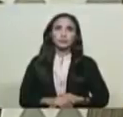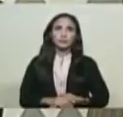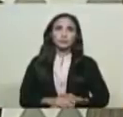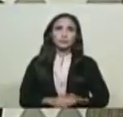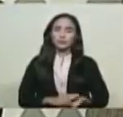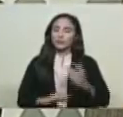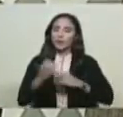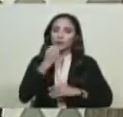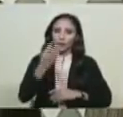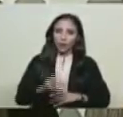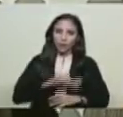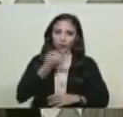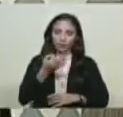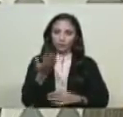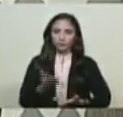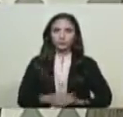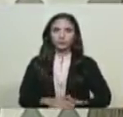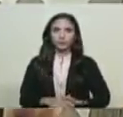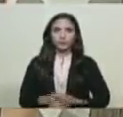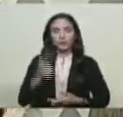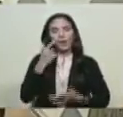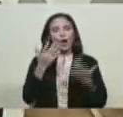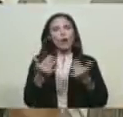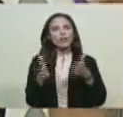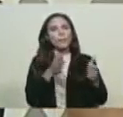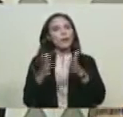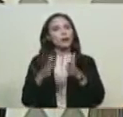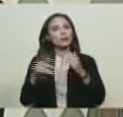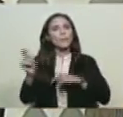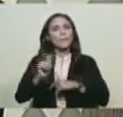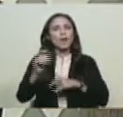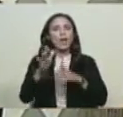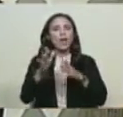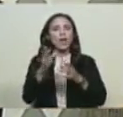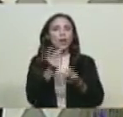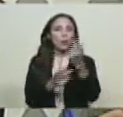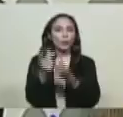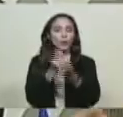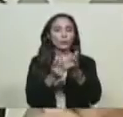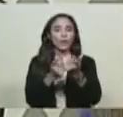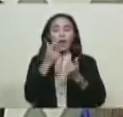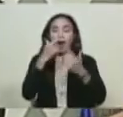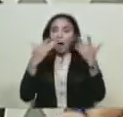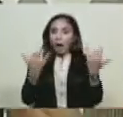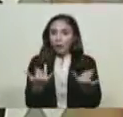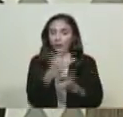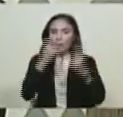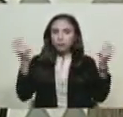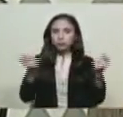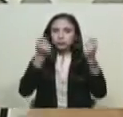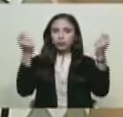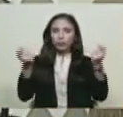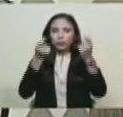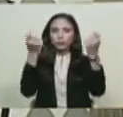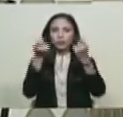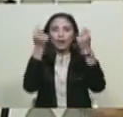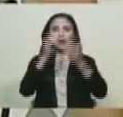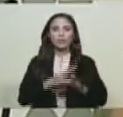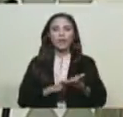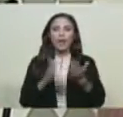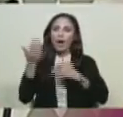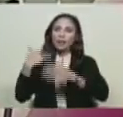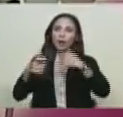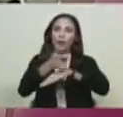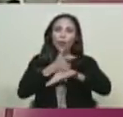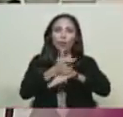Buenas tardes, presidente. Más sobre economía. La campaña de Henry Falcón se está basando sobre todo en la dolarización, en la propuesta